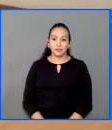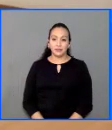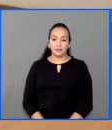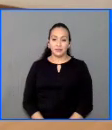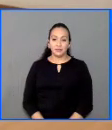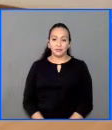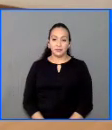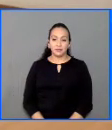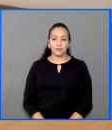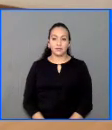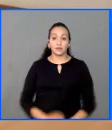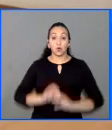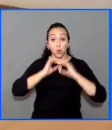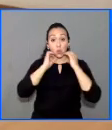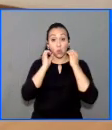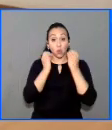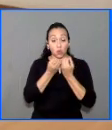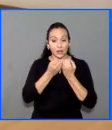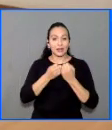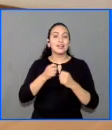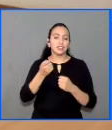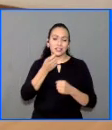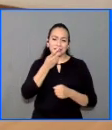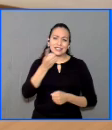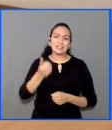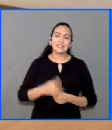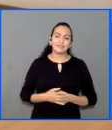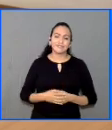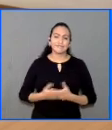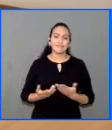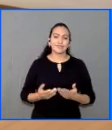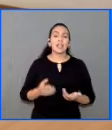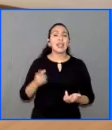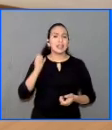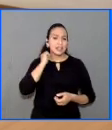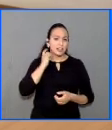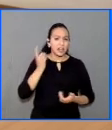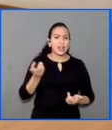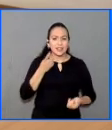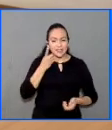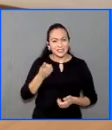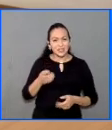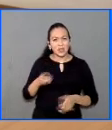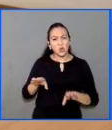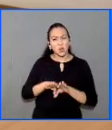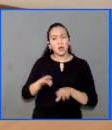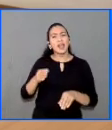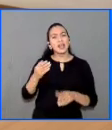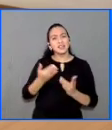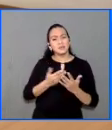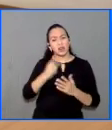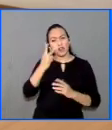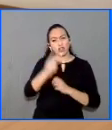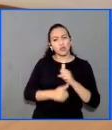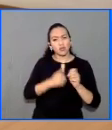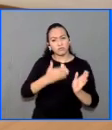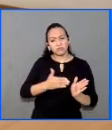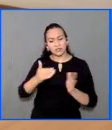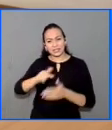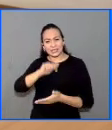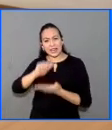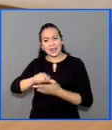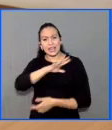Organizaciones de la sociedad civil lamentaron que el Congreso capitalino haya aplazado por 2 años la discusión de la Ley General de Movilidad